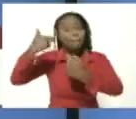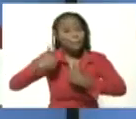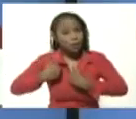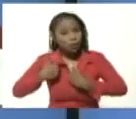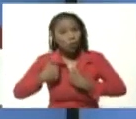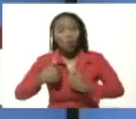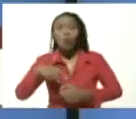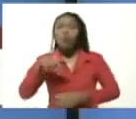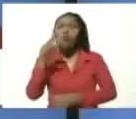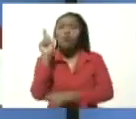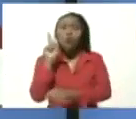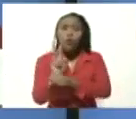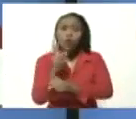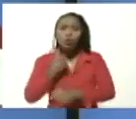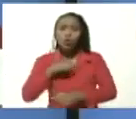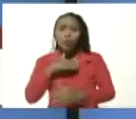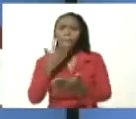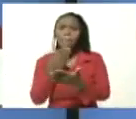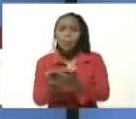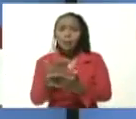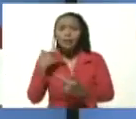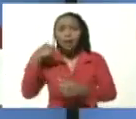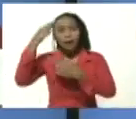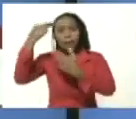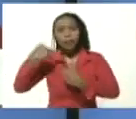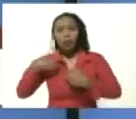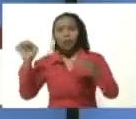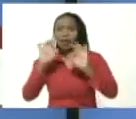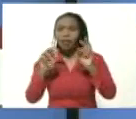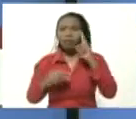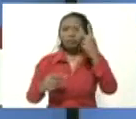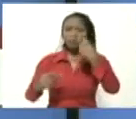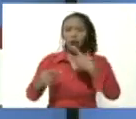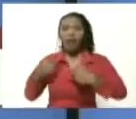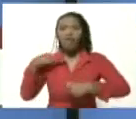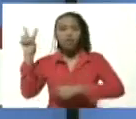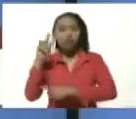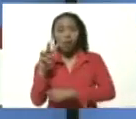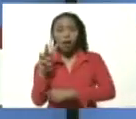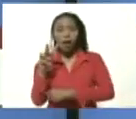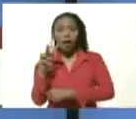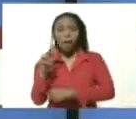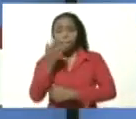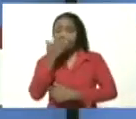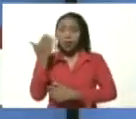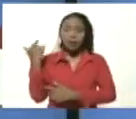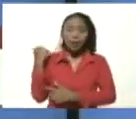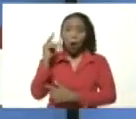nosotros pedimos es respeto. Nadie ve a los observadores cuando Venezuela... Pedro Infante fue hace poco